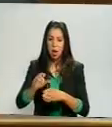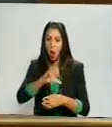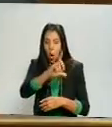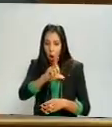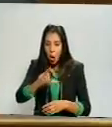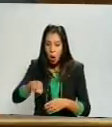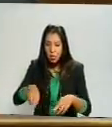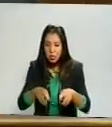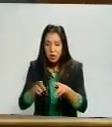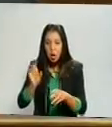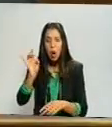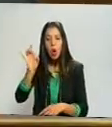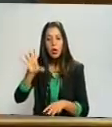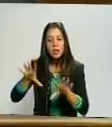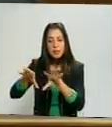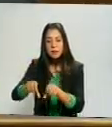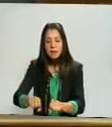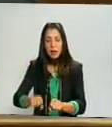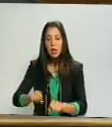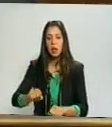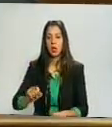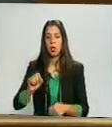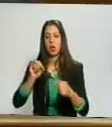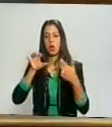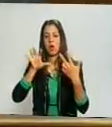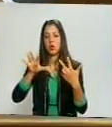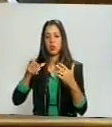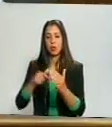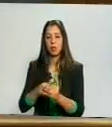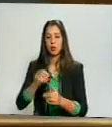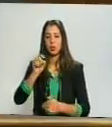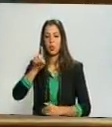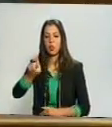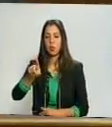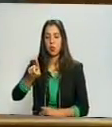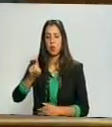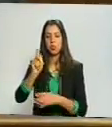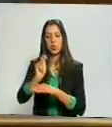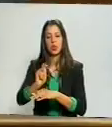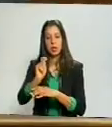Orinoco, hemos podido lograr los 8.1 toneladas del año